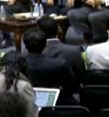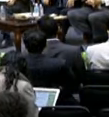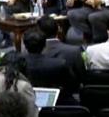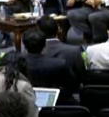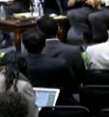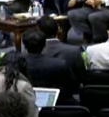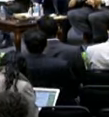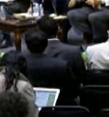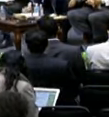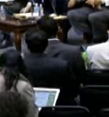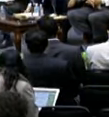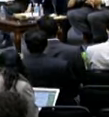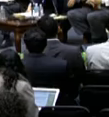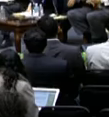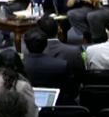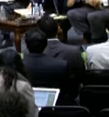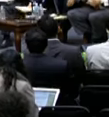es mi amigo.